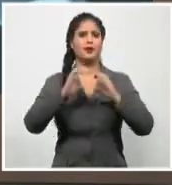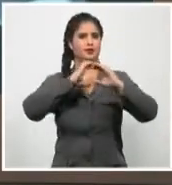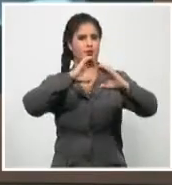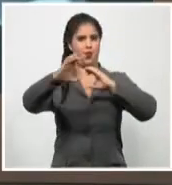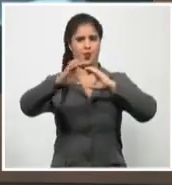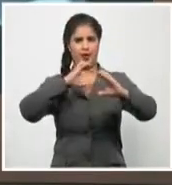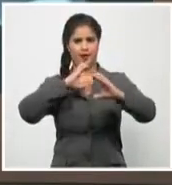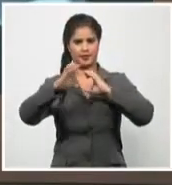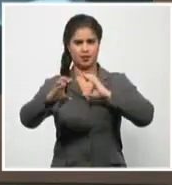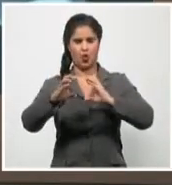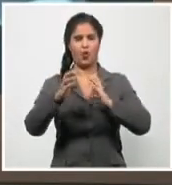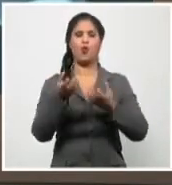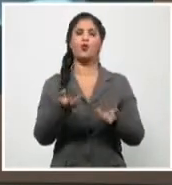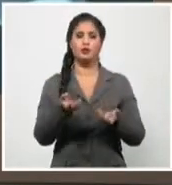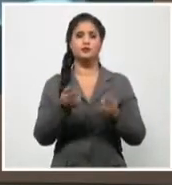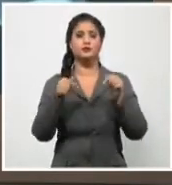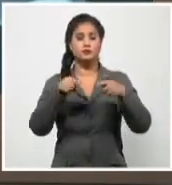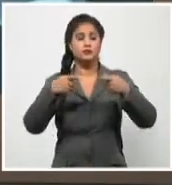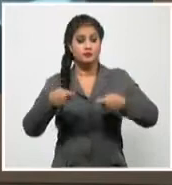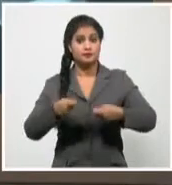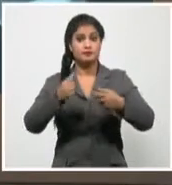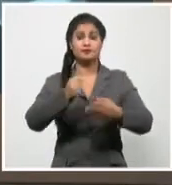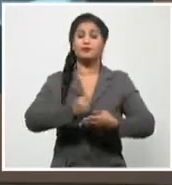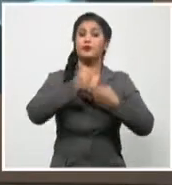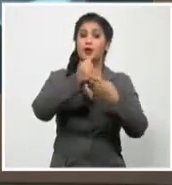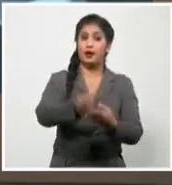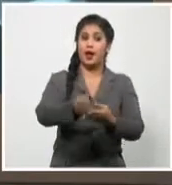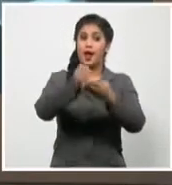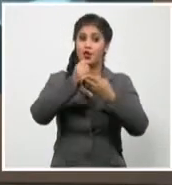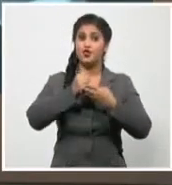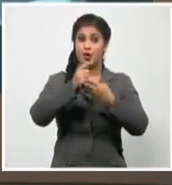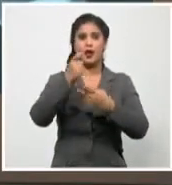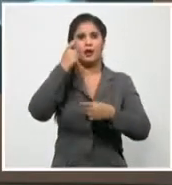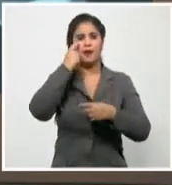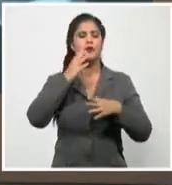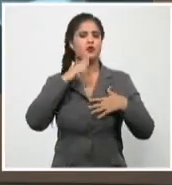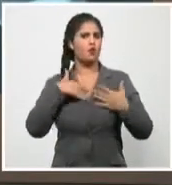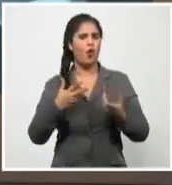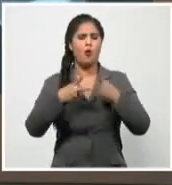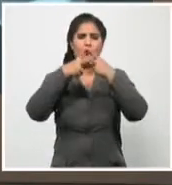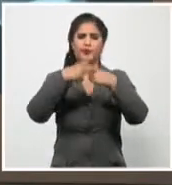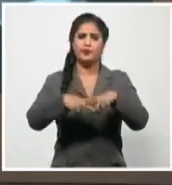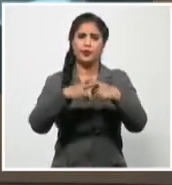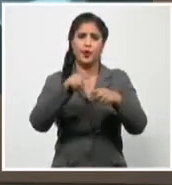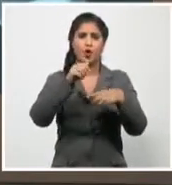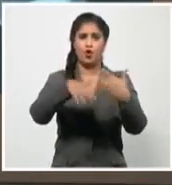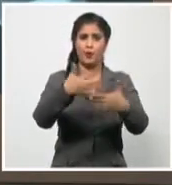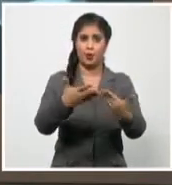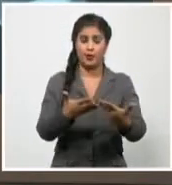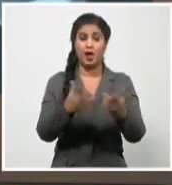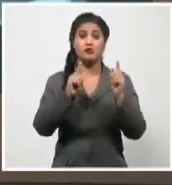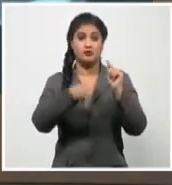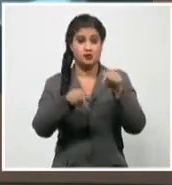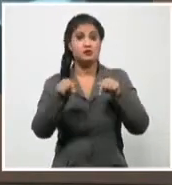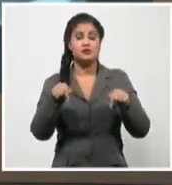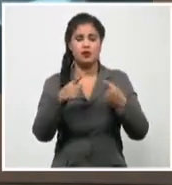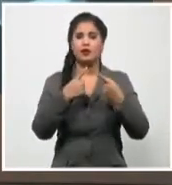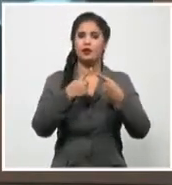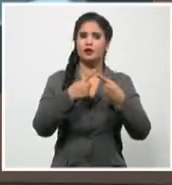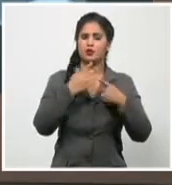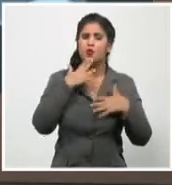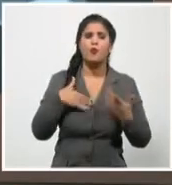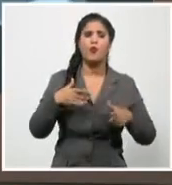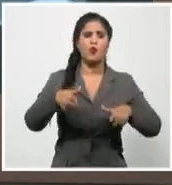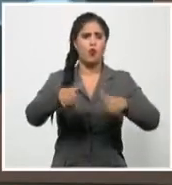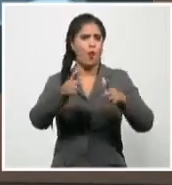retroalimentación deben servir de apoyatura para evaluar la efectividad pero también la pertinencia de cada medida y